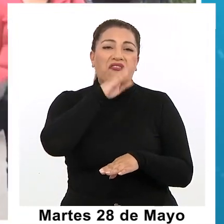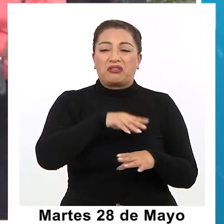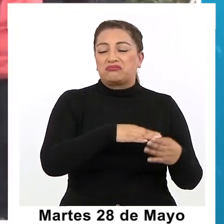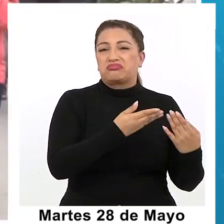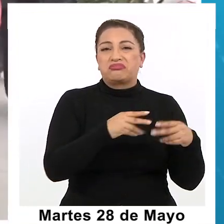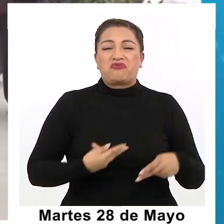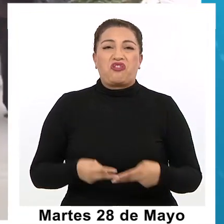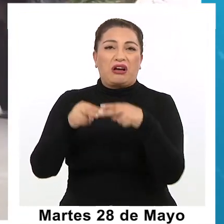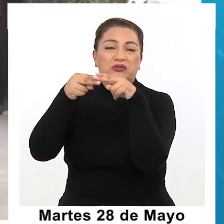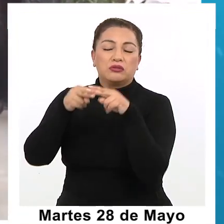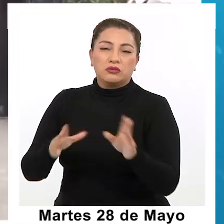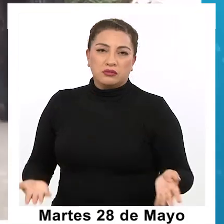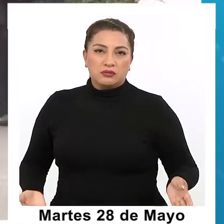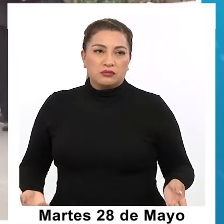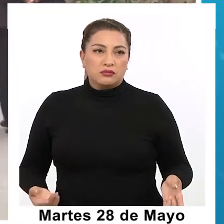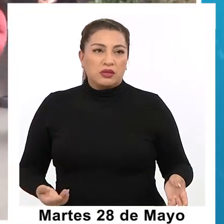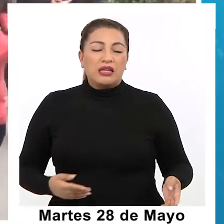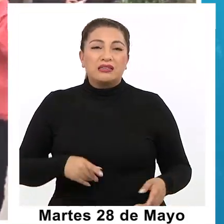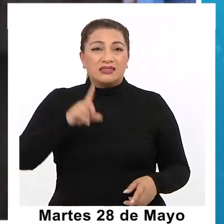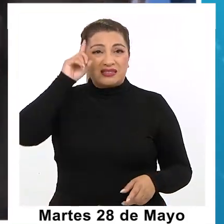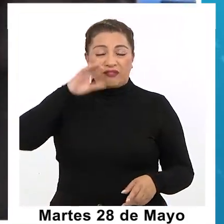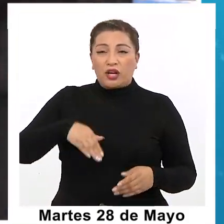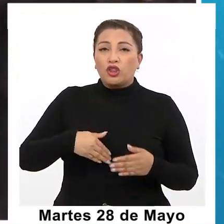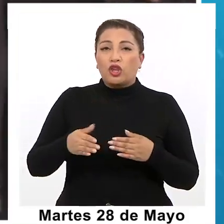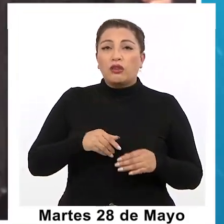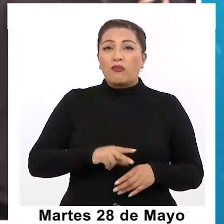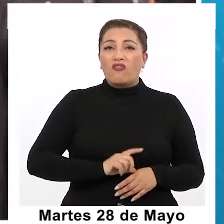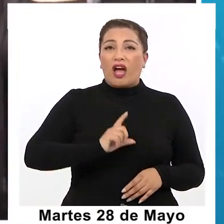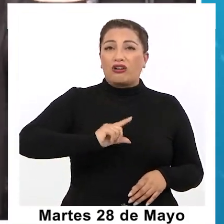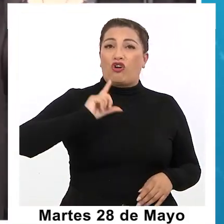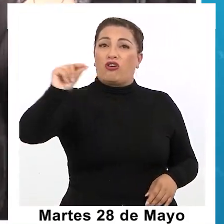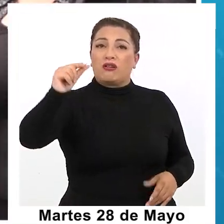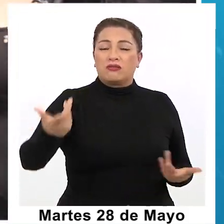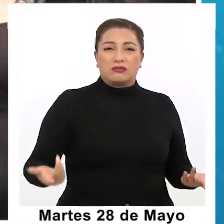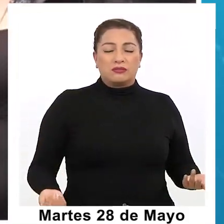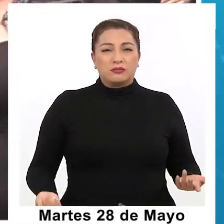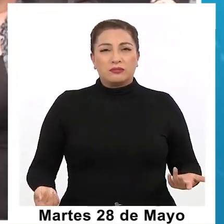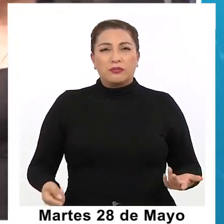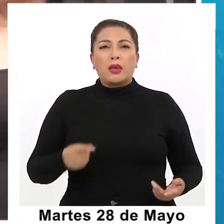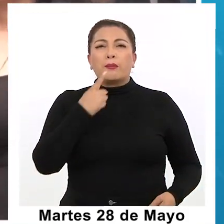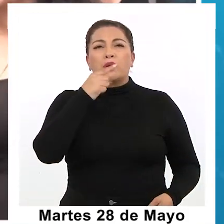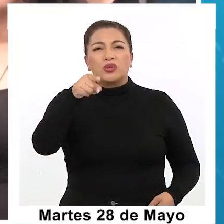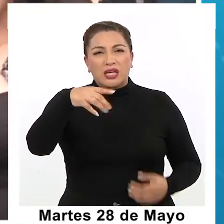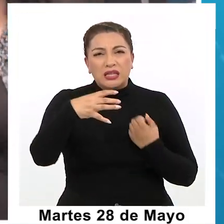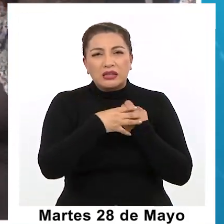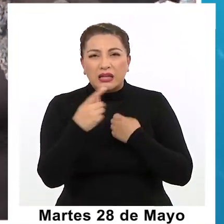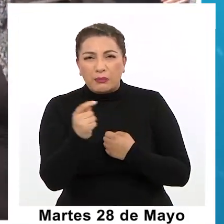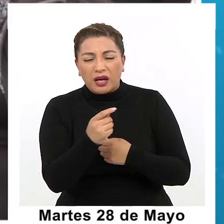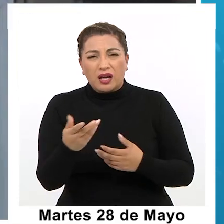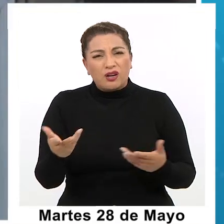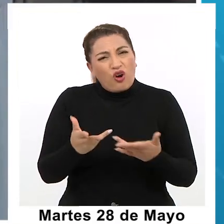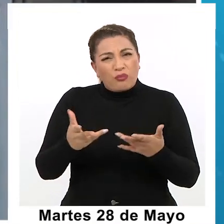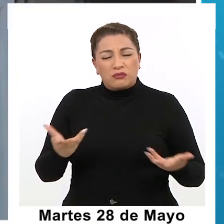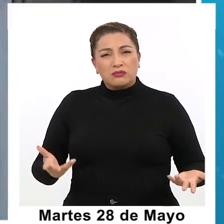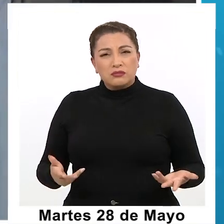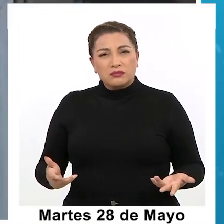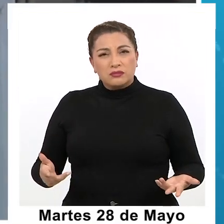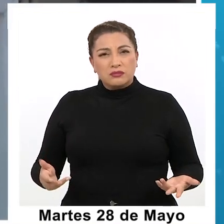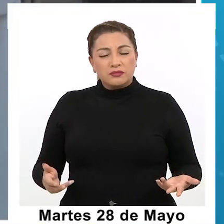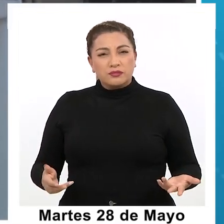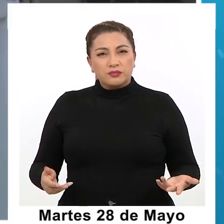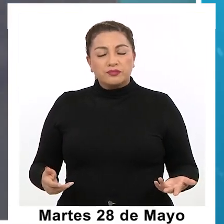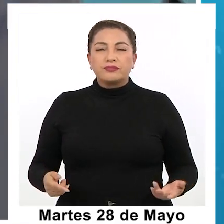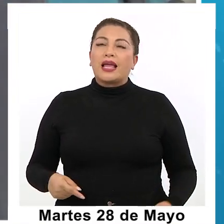normativo. Sé dónde evacuar, por ejemplo. ¿y todo Entonces, eso a cómo veces lo la ves en gente, Tarapacá? ¿Cómo yo ves creo esos